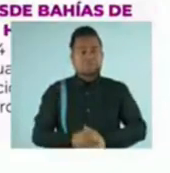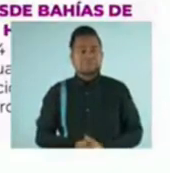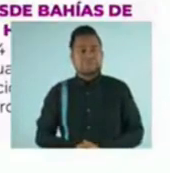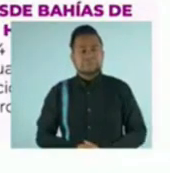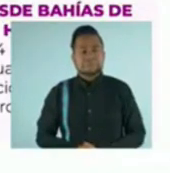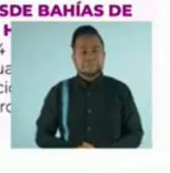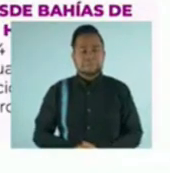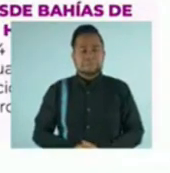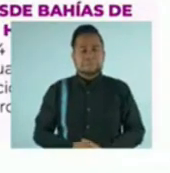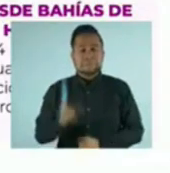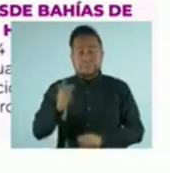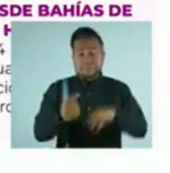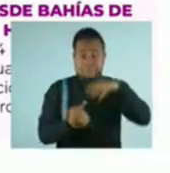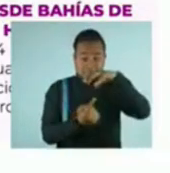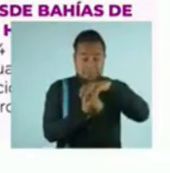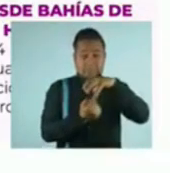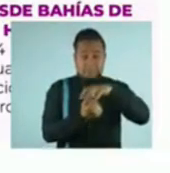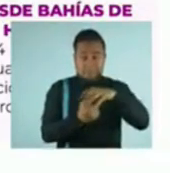en tiempo de hongo,